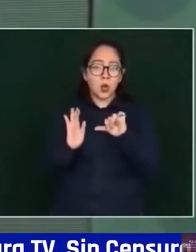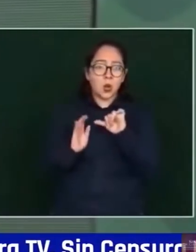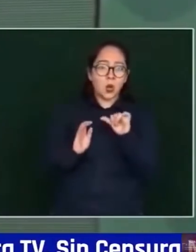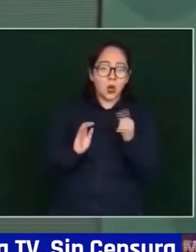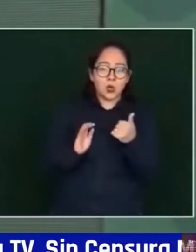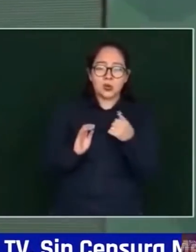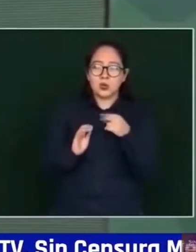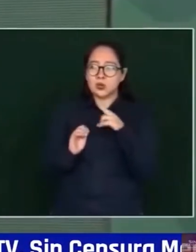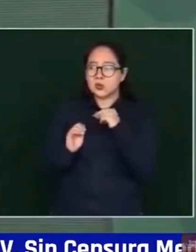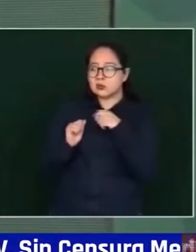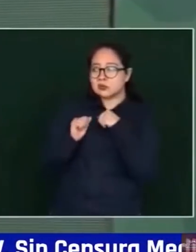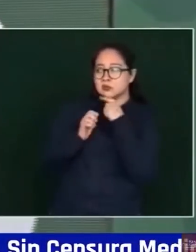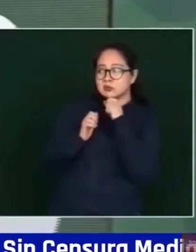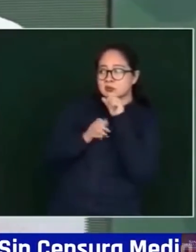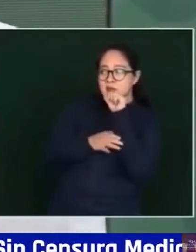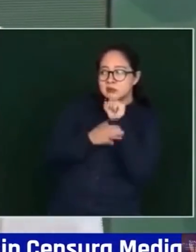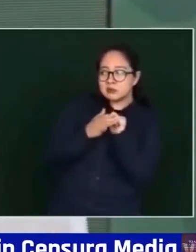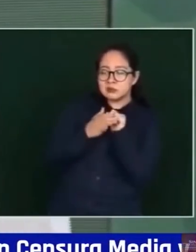encobijados,